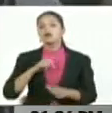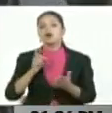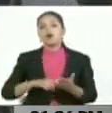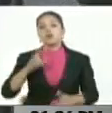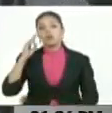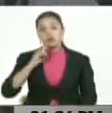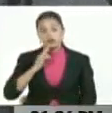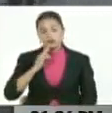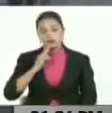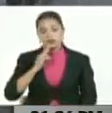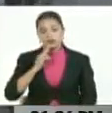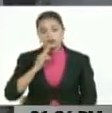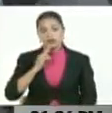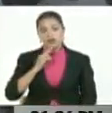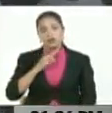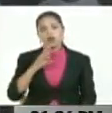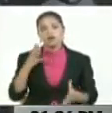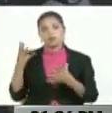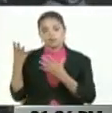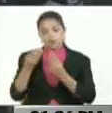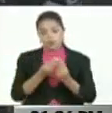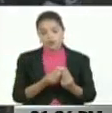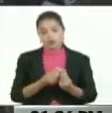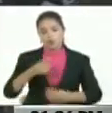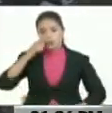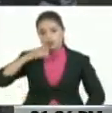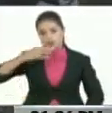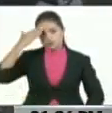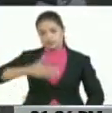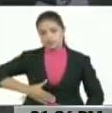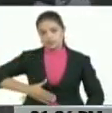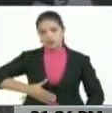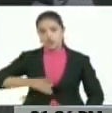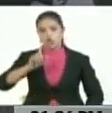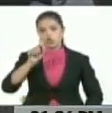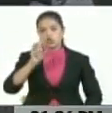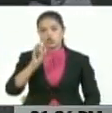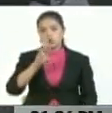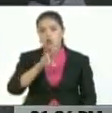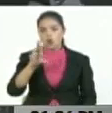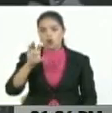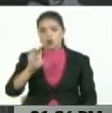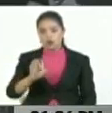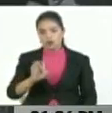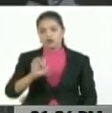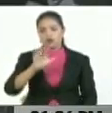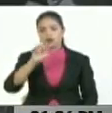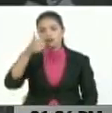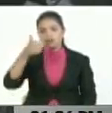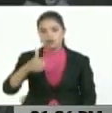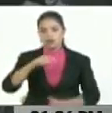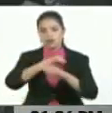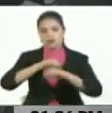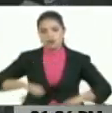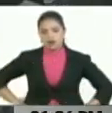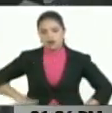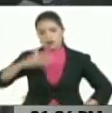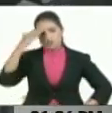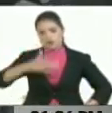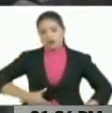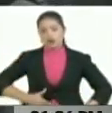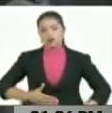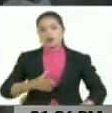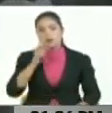Bolívar. Acompaña al Mayor General Antonio Benavides Torres, Comandante General de la Guardia Nacional Bolivariana. Igualmente el